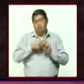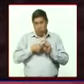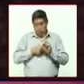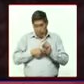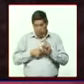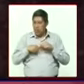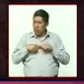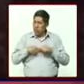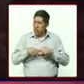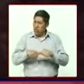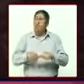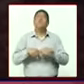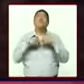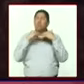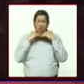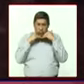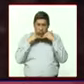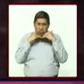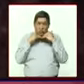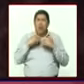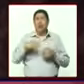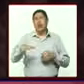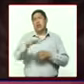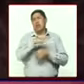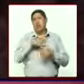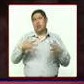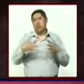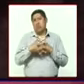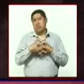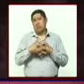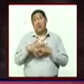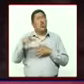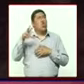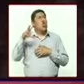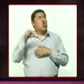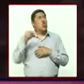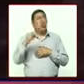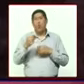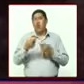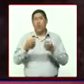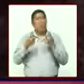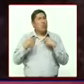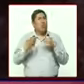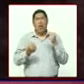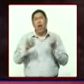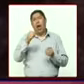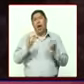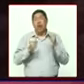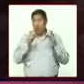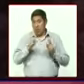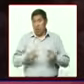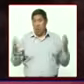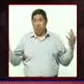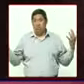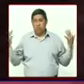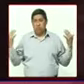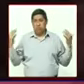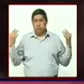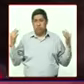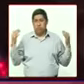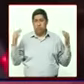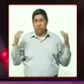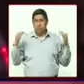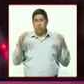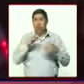pero ellos persisten en la vigilia en este punto de bloqueo. No están transitando las movilidades. Si la gente está llegando a este lugar, tanto